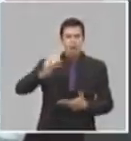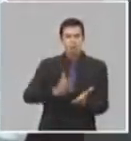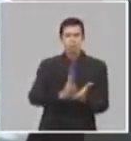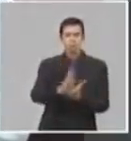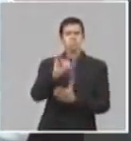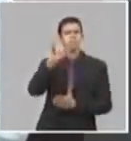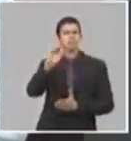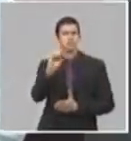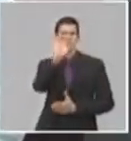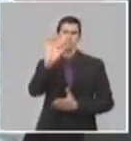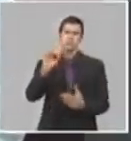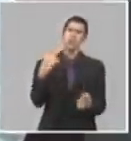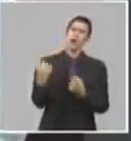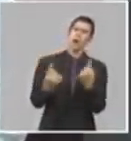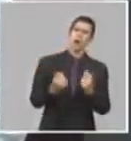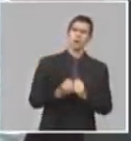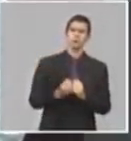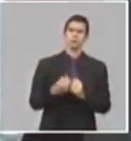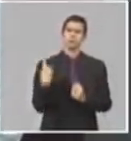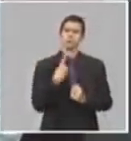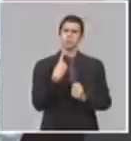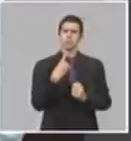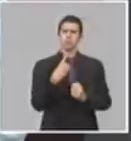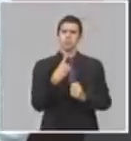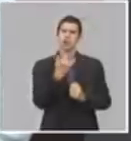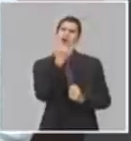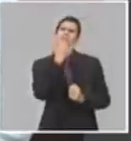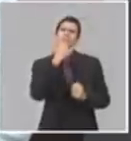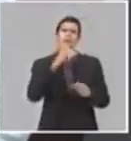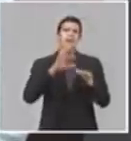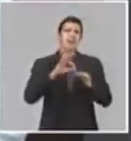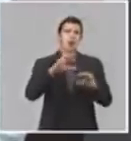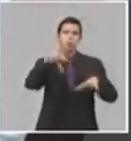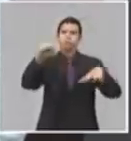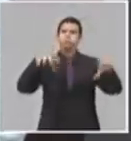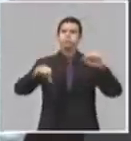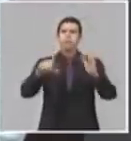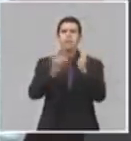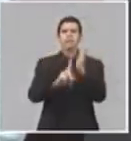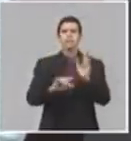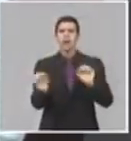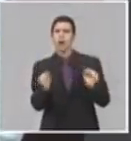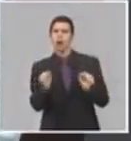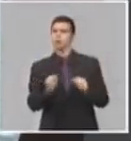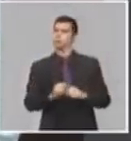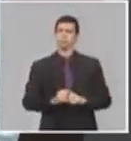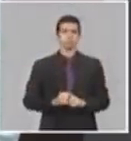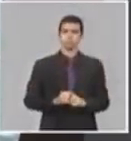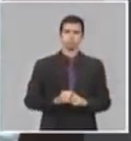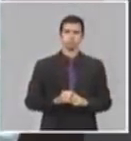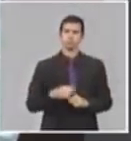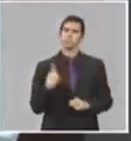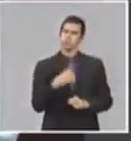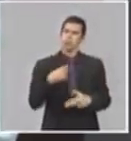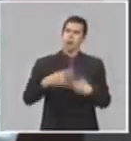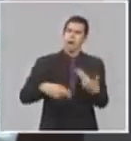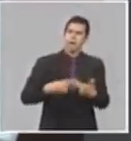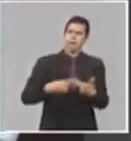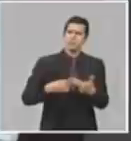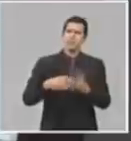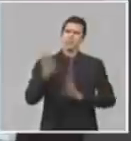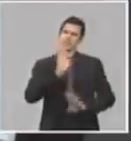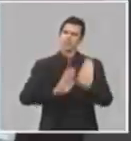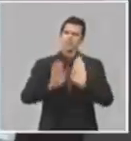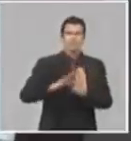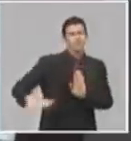actividad productiva, las inversiones fundamentales para el desarrollo del país. Aprobamos medidas para proteger y atender